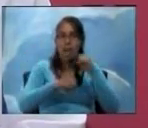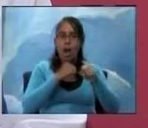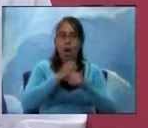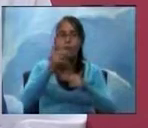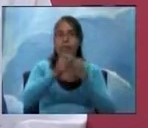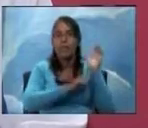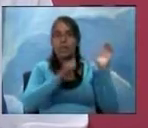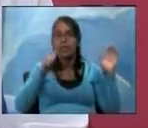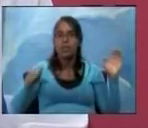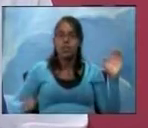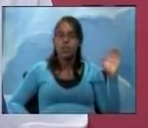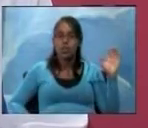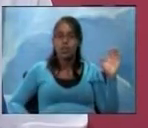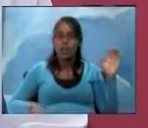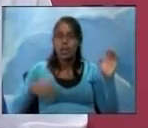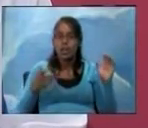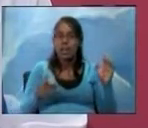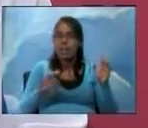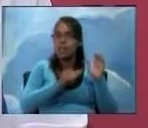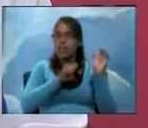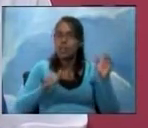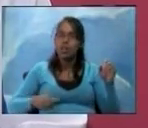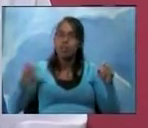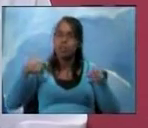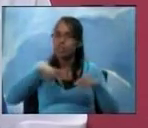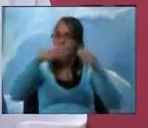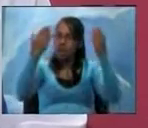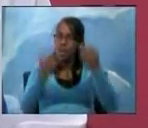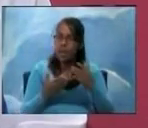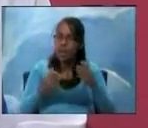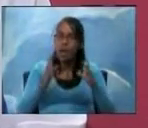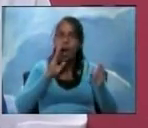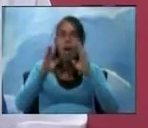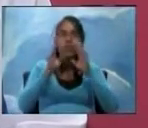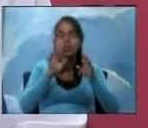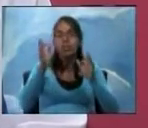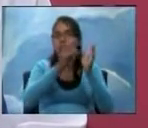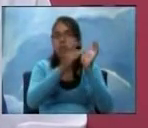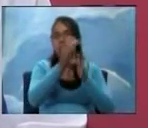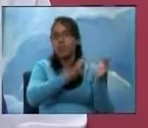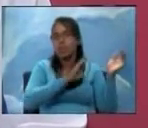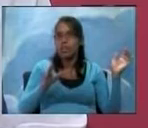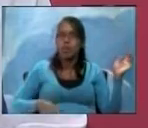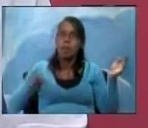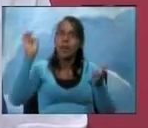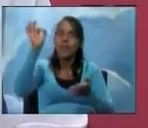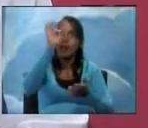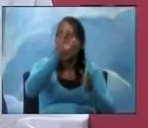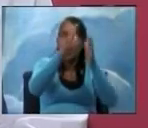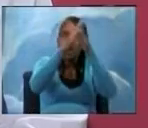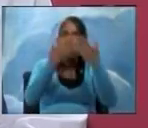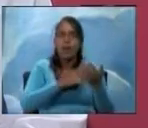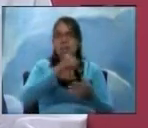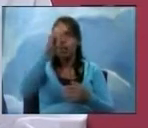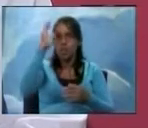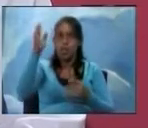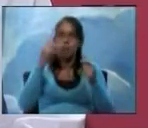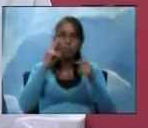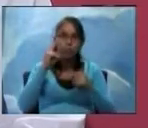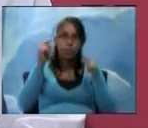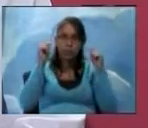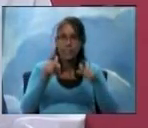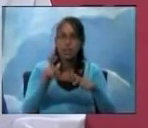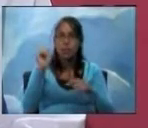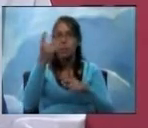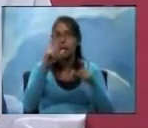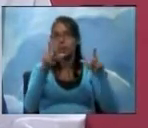Señor. Y la obra del Señor que el Señor nos ha mandado es anunciar el Evangelio, predicar la palabra del Señor. Vemos a Cristo que en